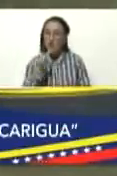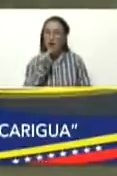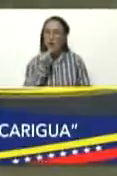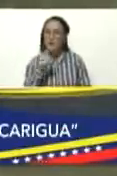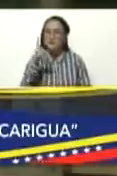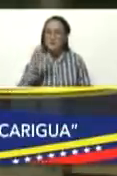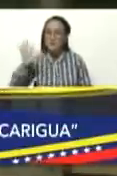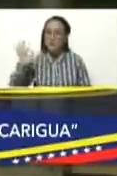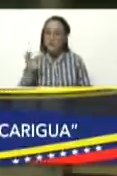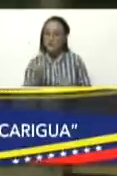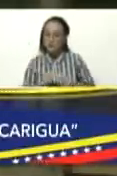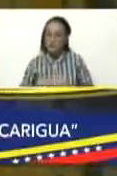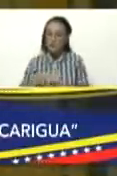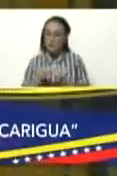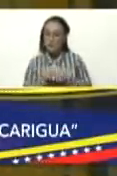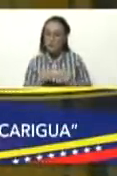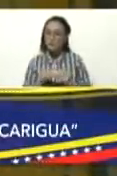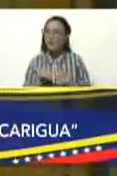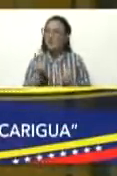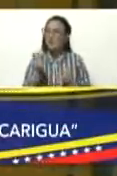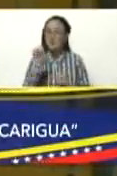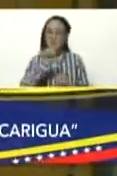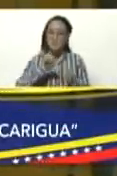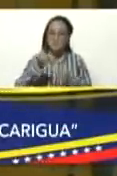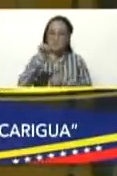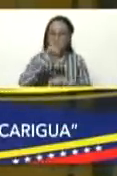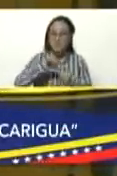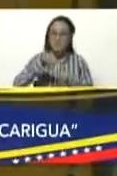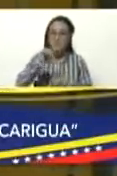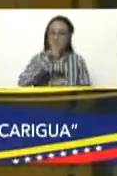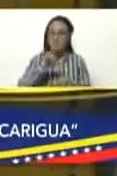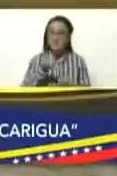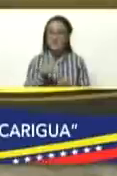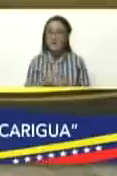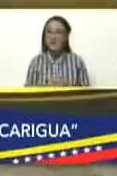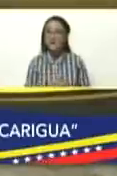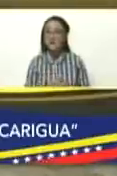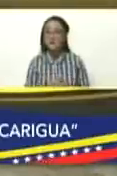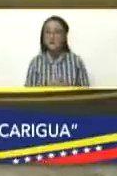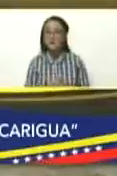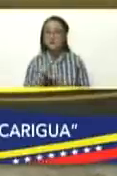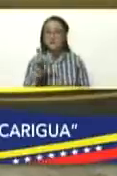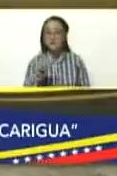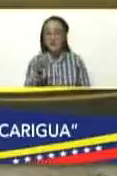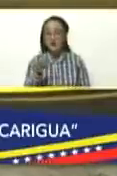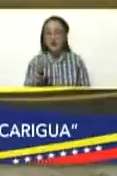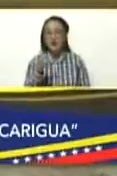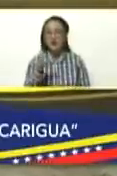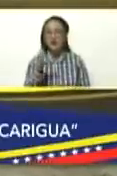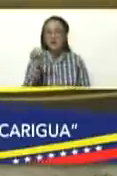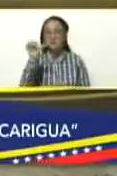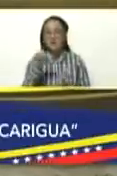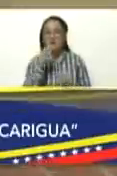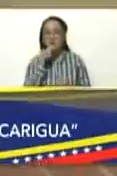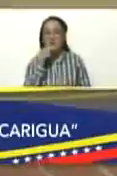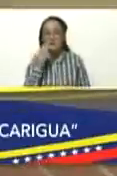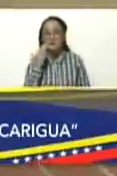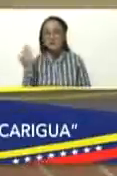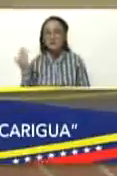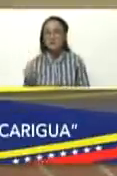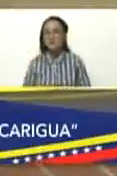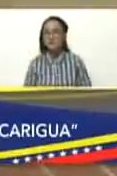100%. En el tema de autogestión, con el del gas, nuestro camarada Alexis González dará su experiencia.